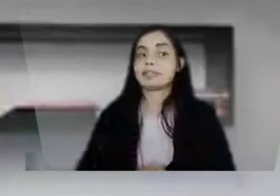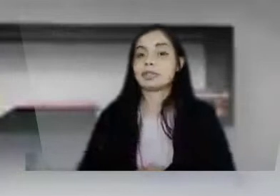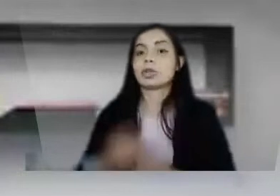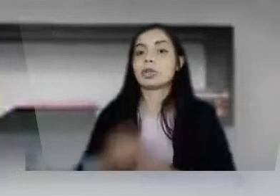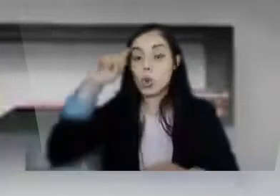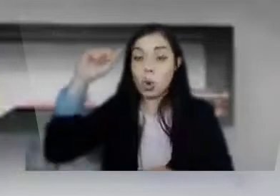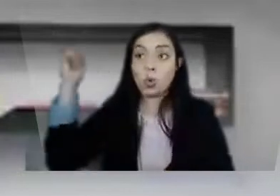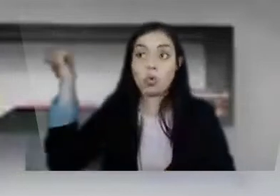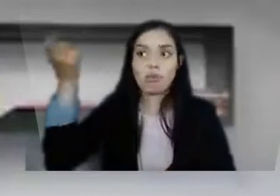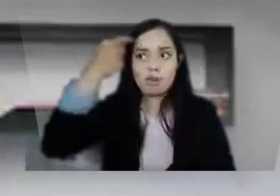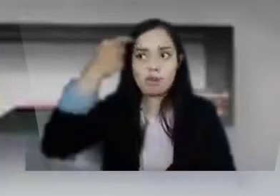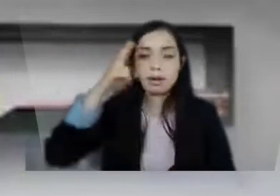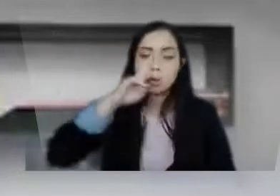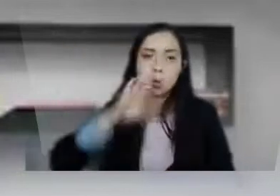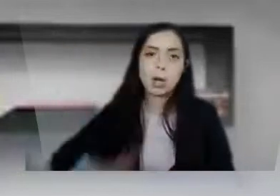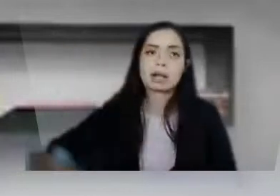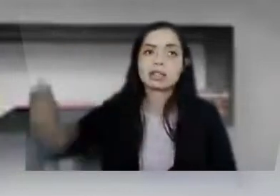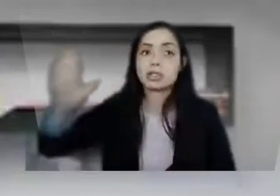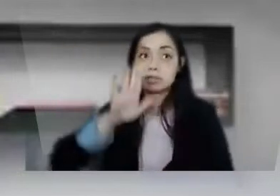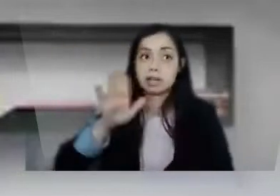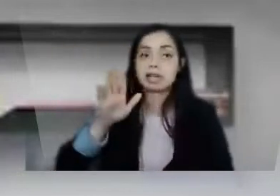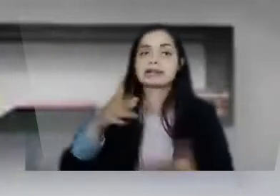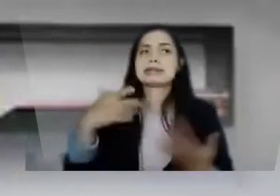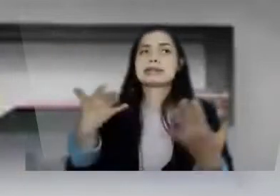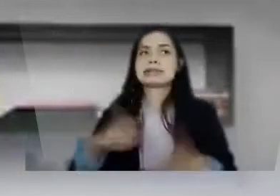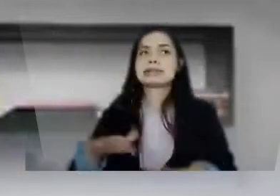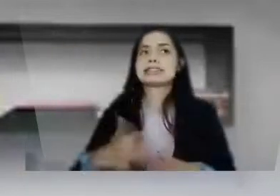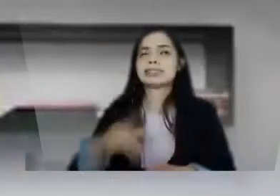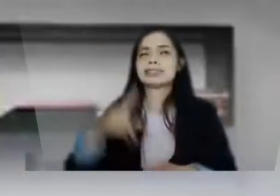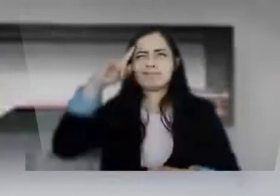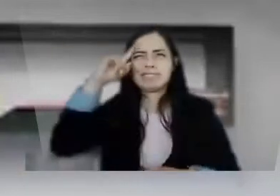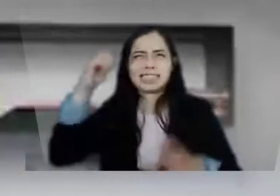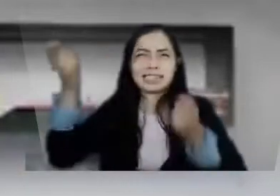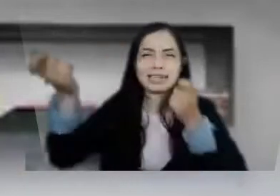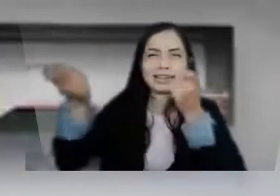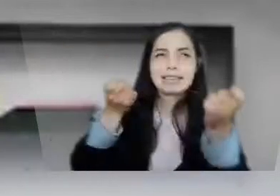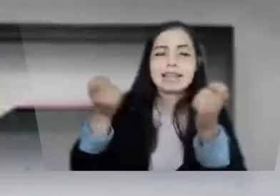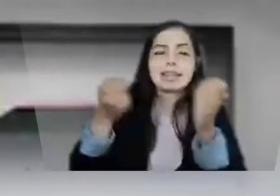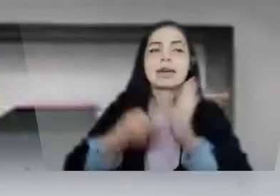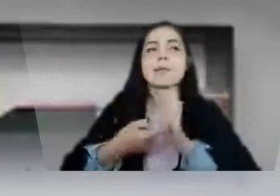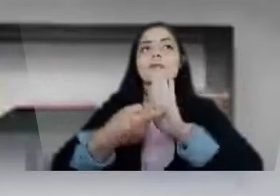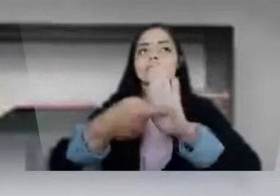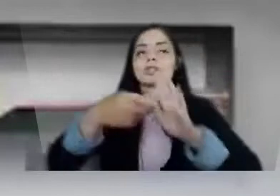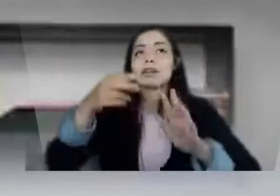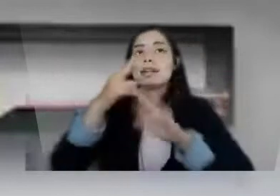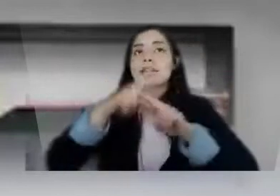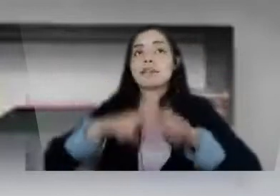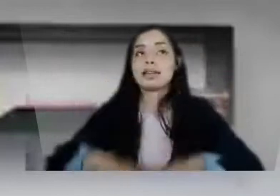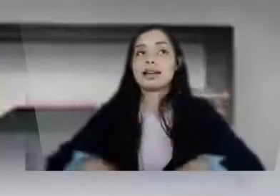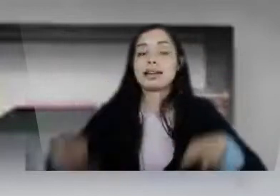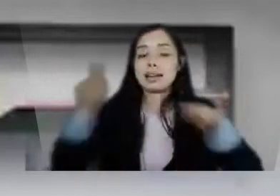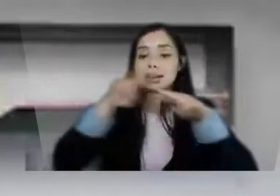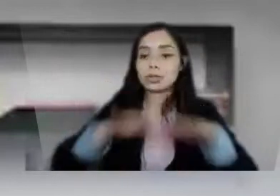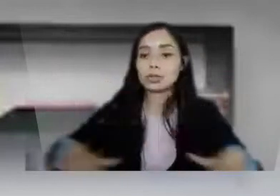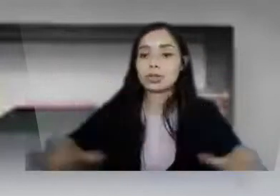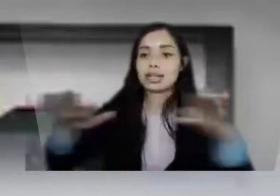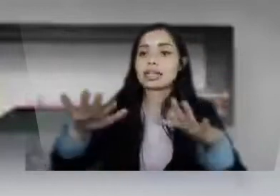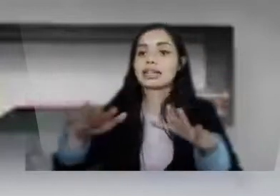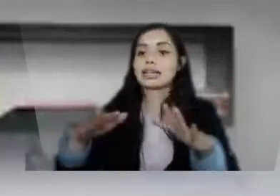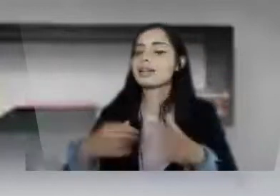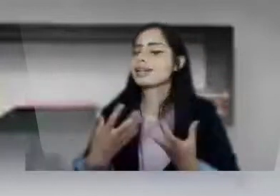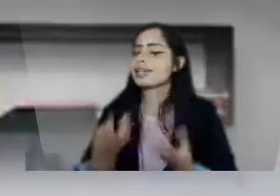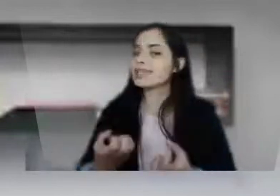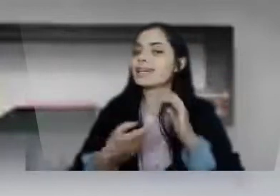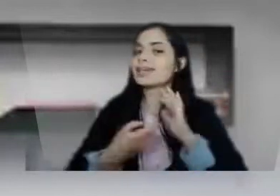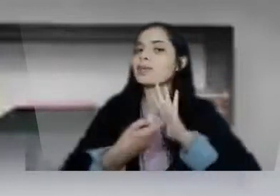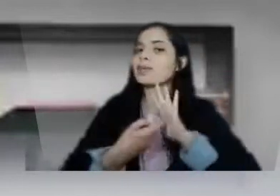que pretende justamente entender cuáles son las condiciones ahorita de biodiversidad, incluso de manera comparativa, como lo hace